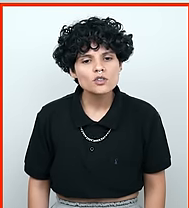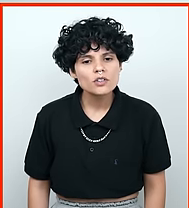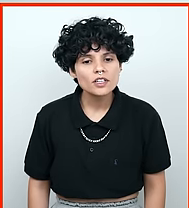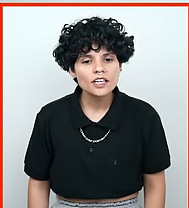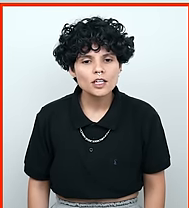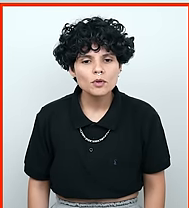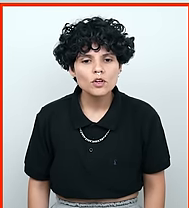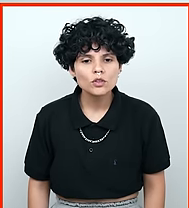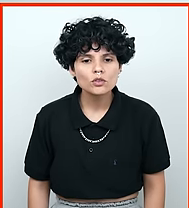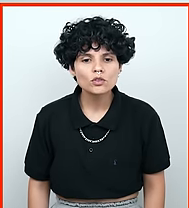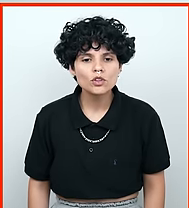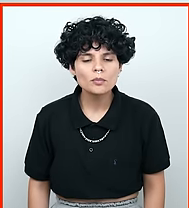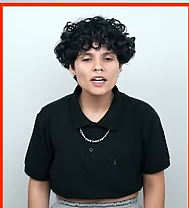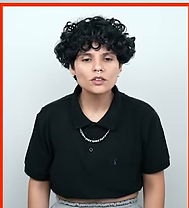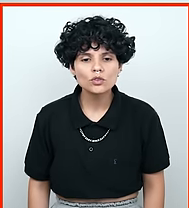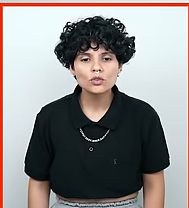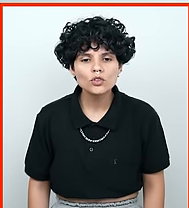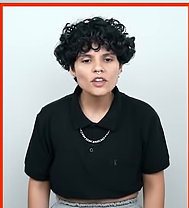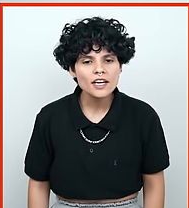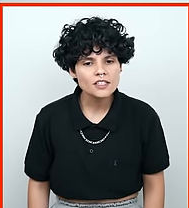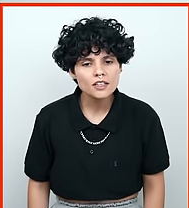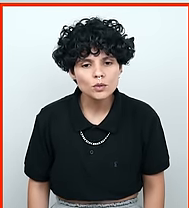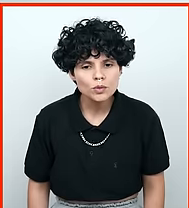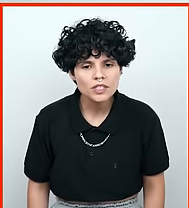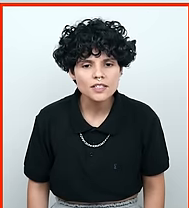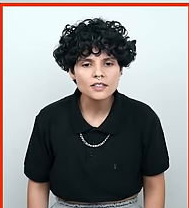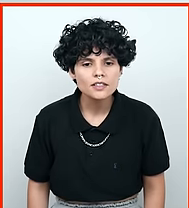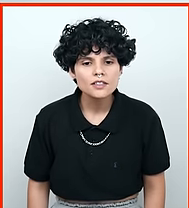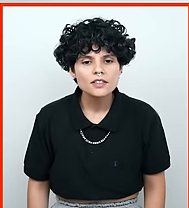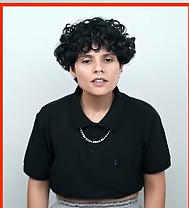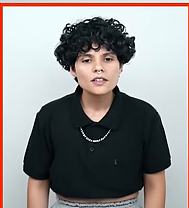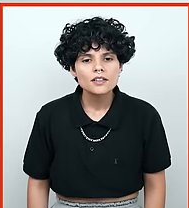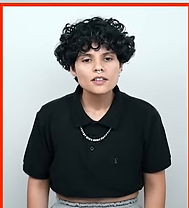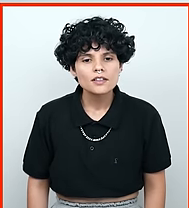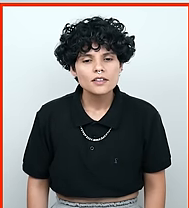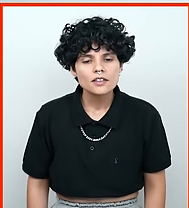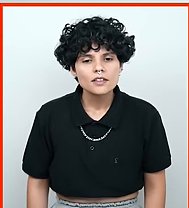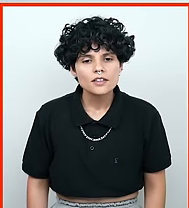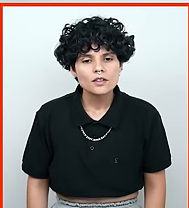Y por eso queremos tomar toda esa lucha